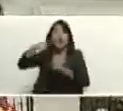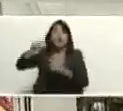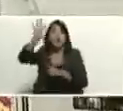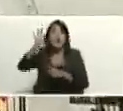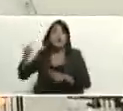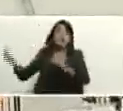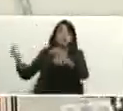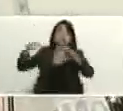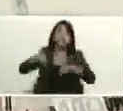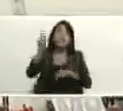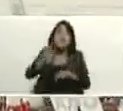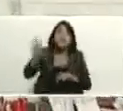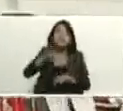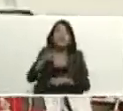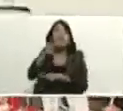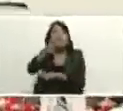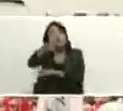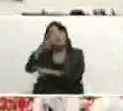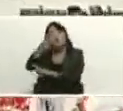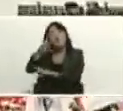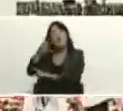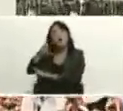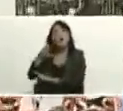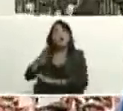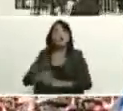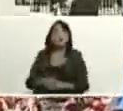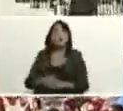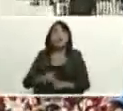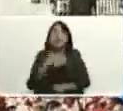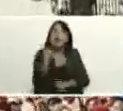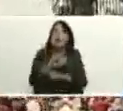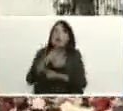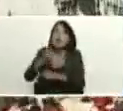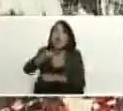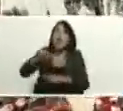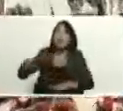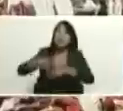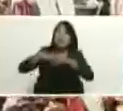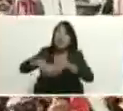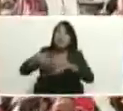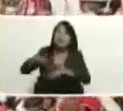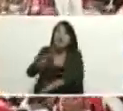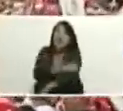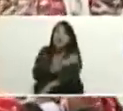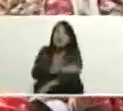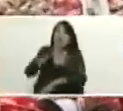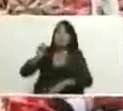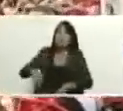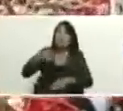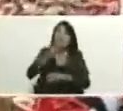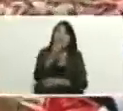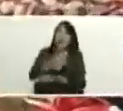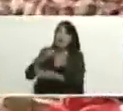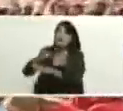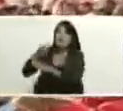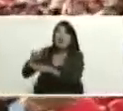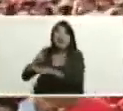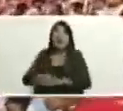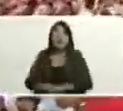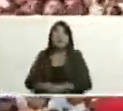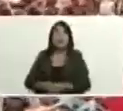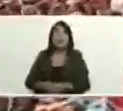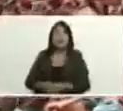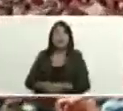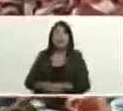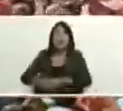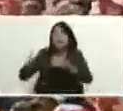Engañaron a una parte de sus seguidores. Los engañaron y los inyectaron de